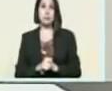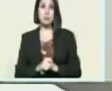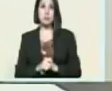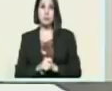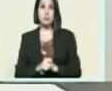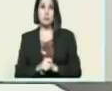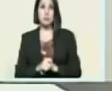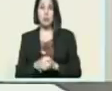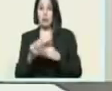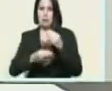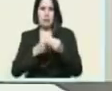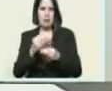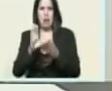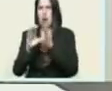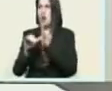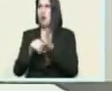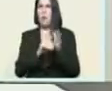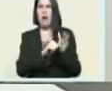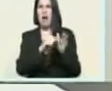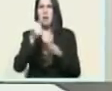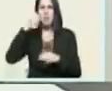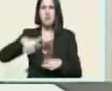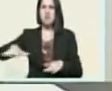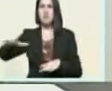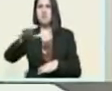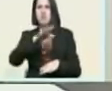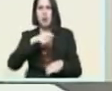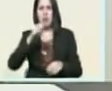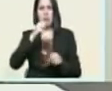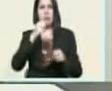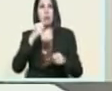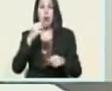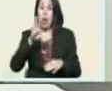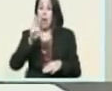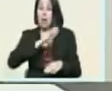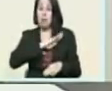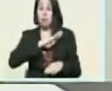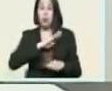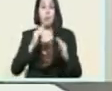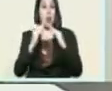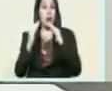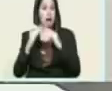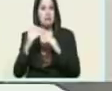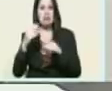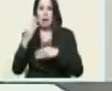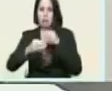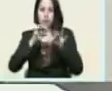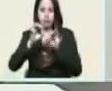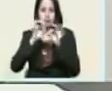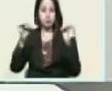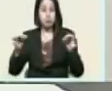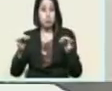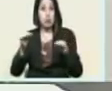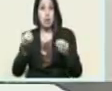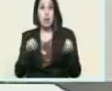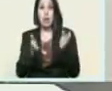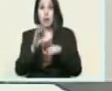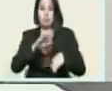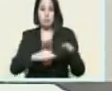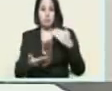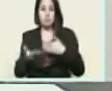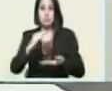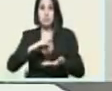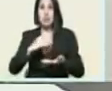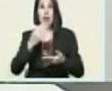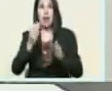con que se pretende robar a nuestro pueblo. La gente tenga su hallaca, su preparación. Y